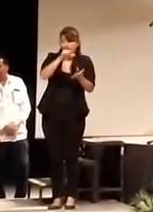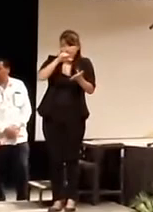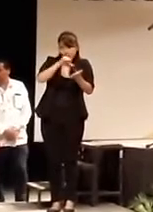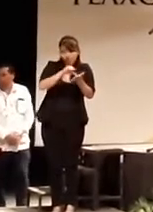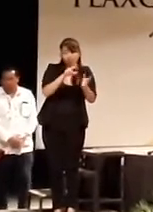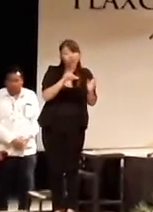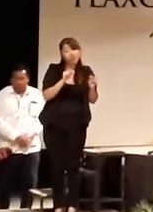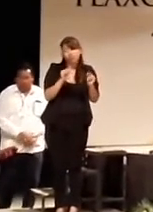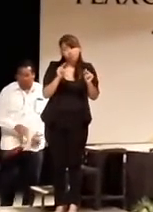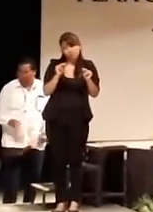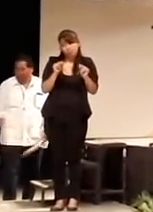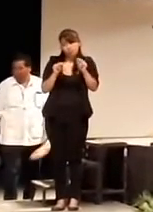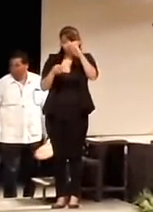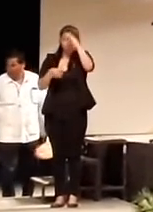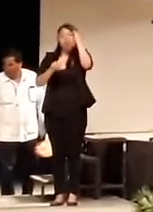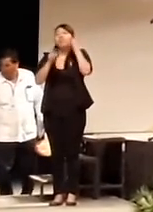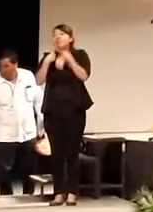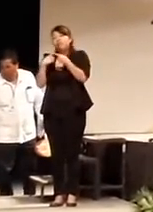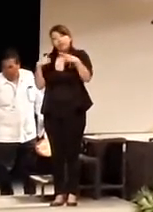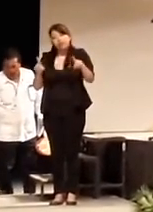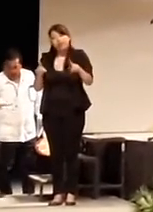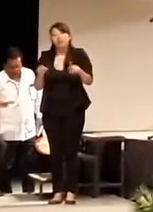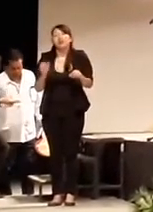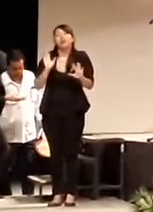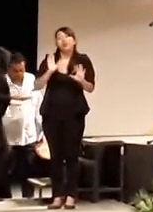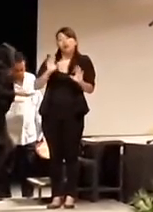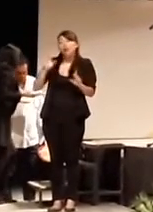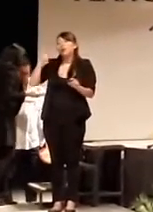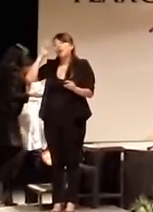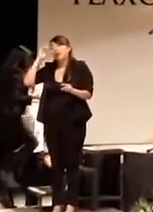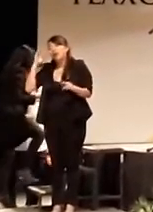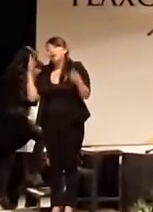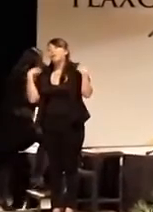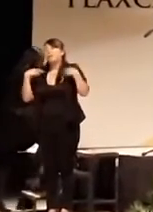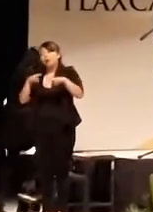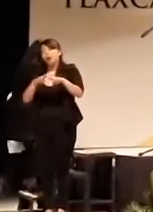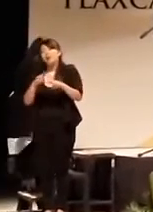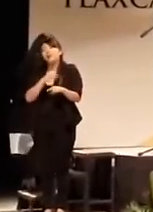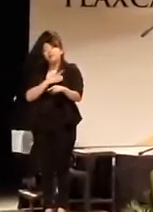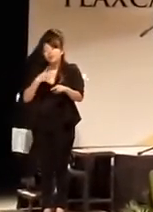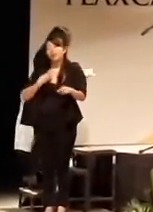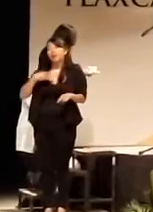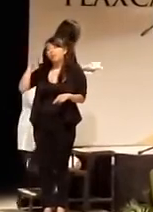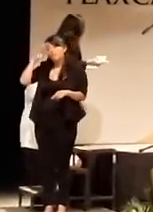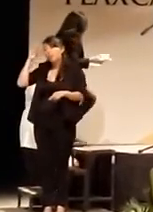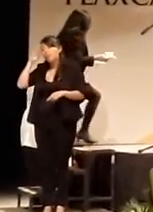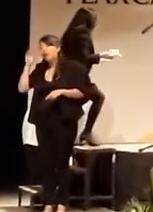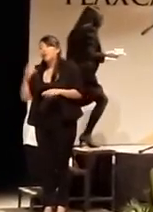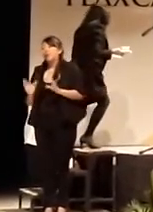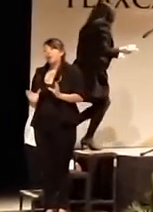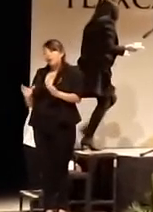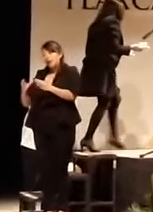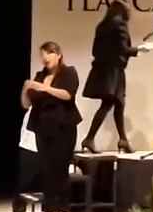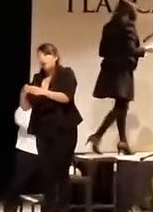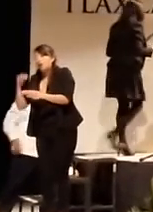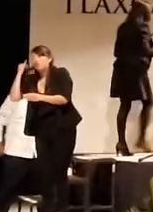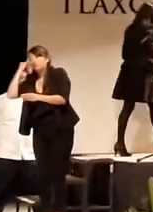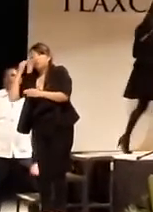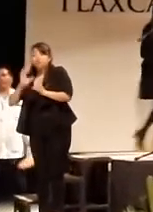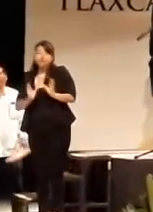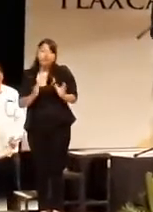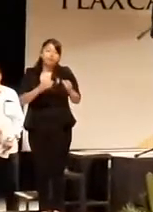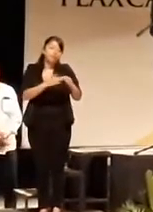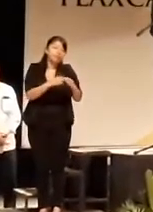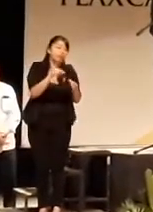sencillo, lo menos estelar, y aunque sea y haya sido lo más constante en nuestro sistema.